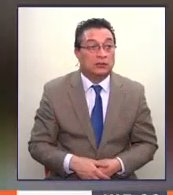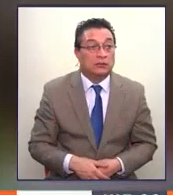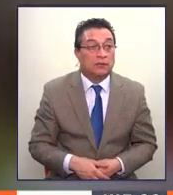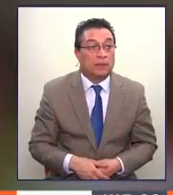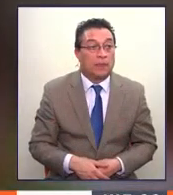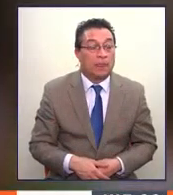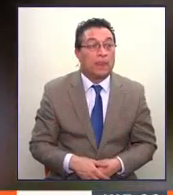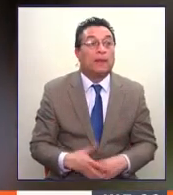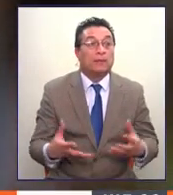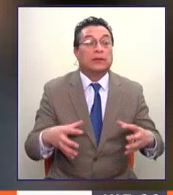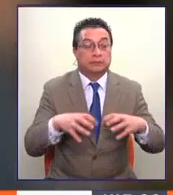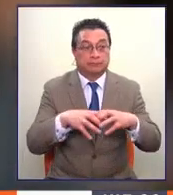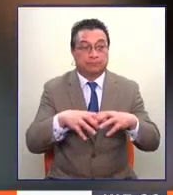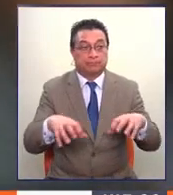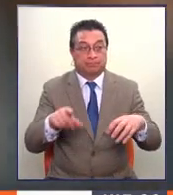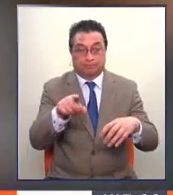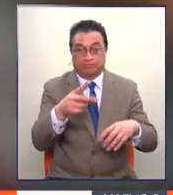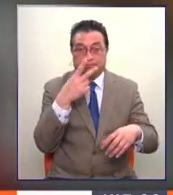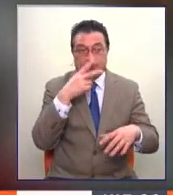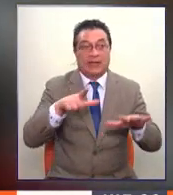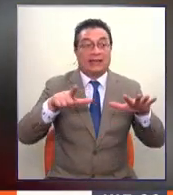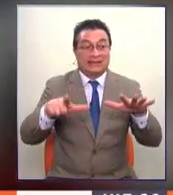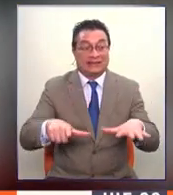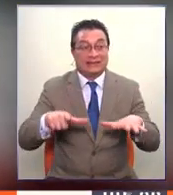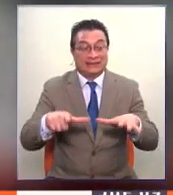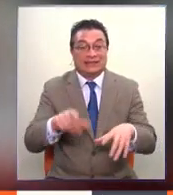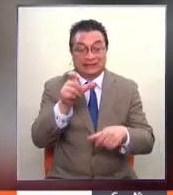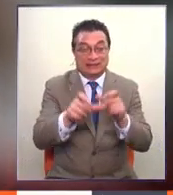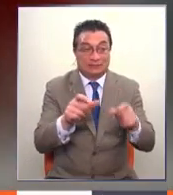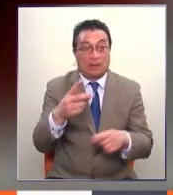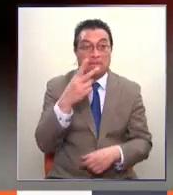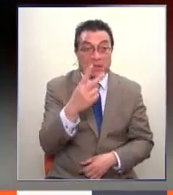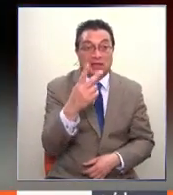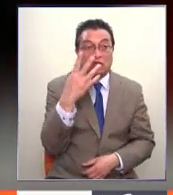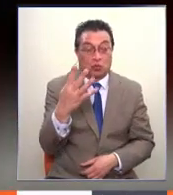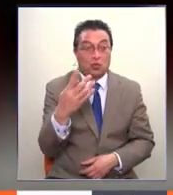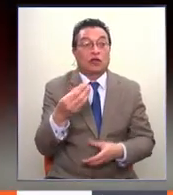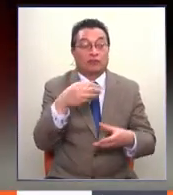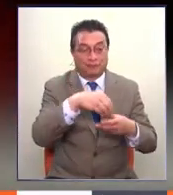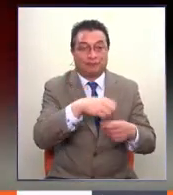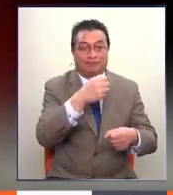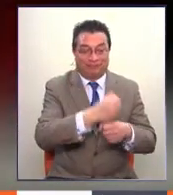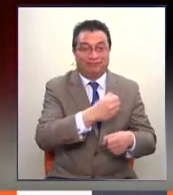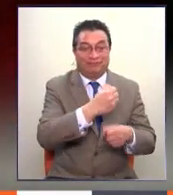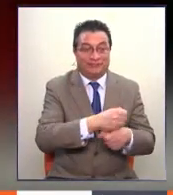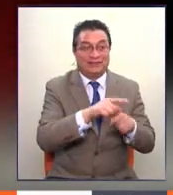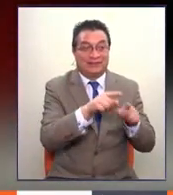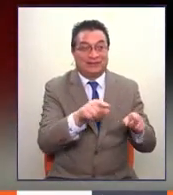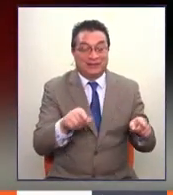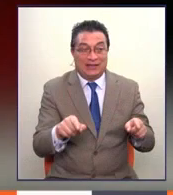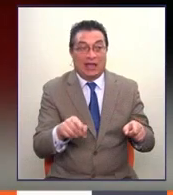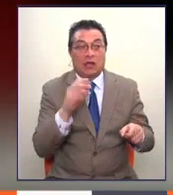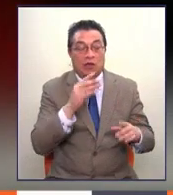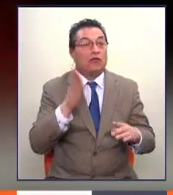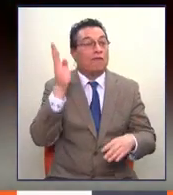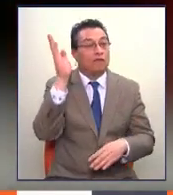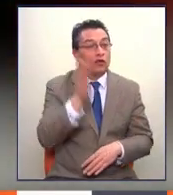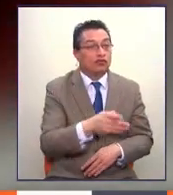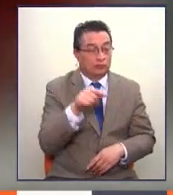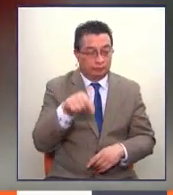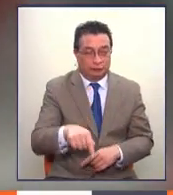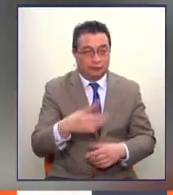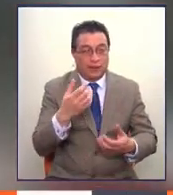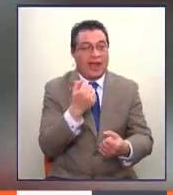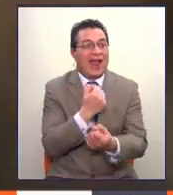separados como usted ve aquí los 17 clientes y 24 dependientes de esta tienda cuyo funcionamiento fue clausurado esta jornada por